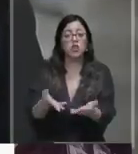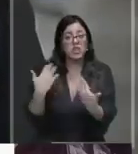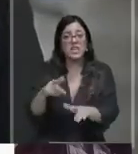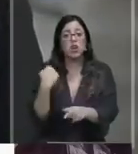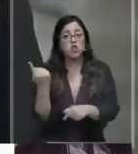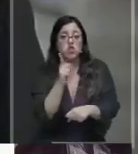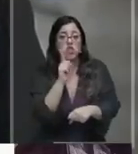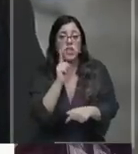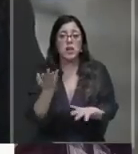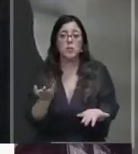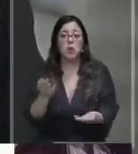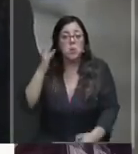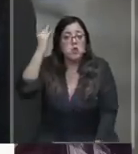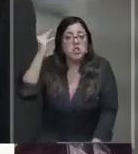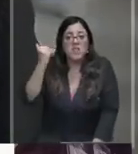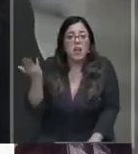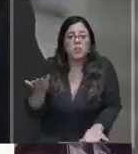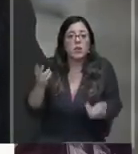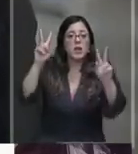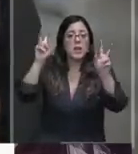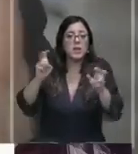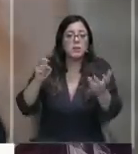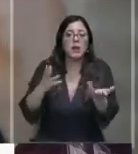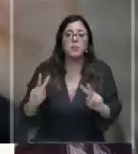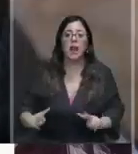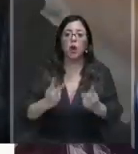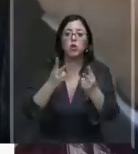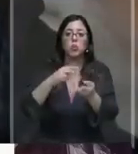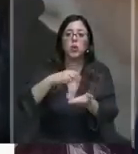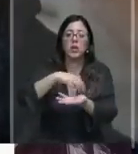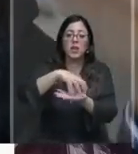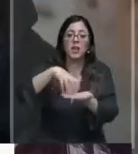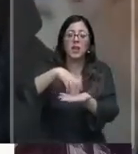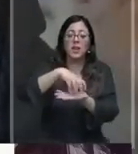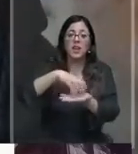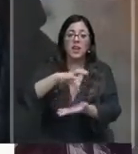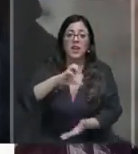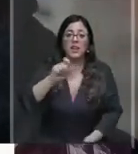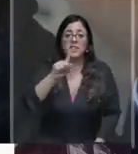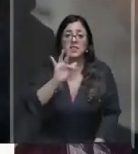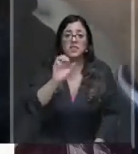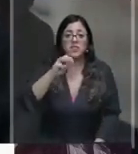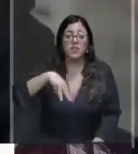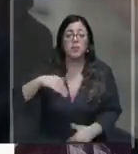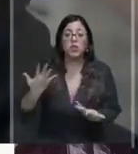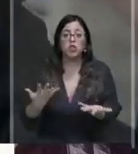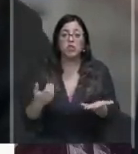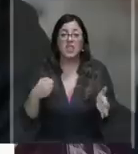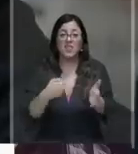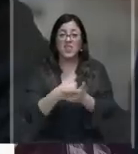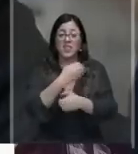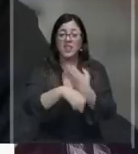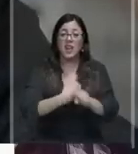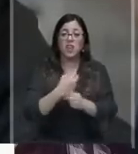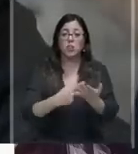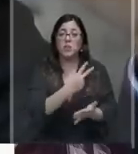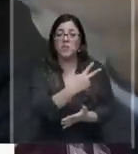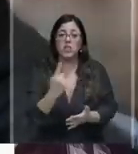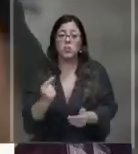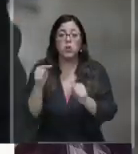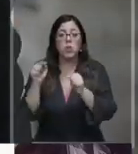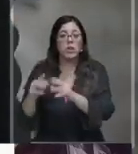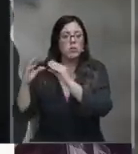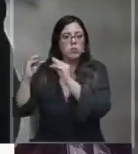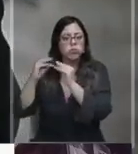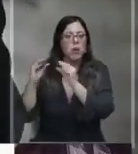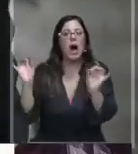saber que se iba a construir un CESFAM, no teníamos idea que... Por eso digo, a final del 2021, este rumor nos hace